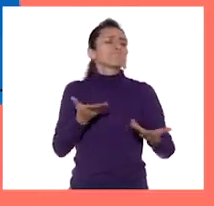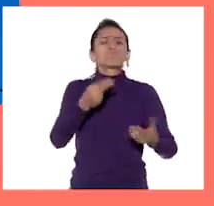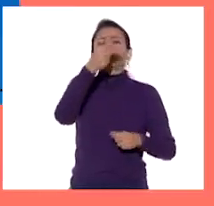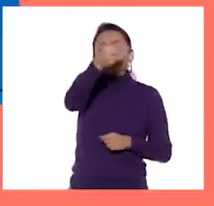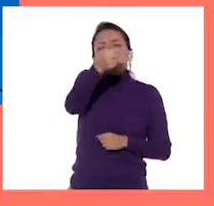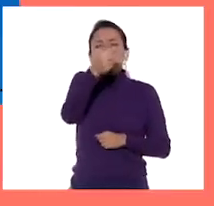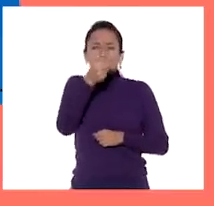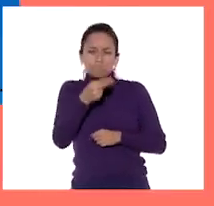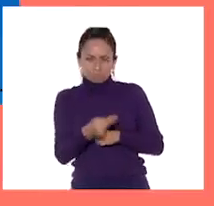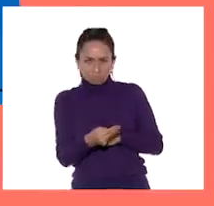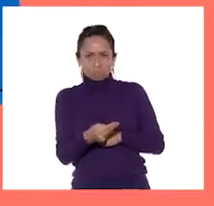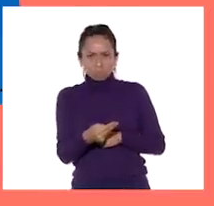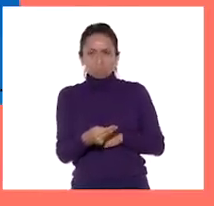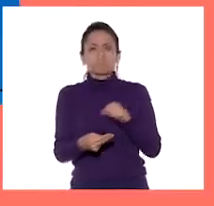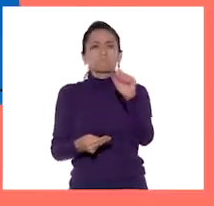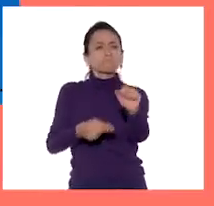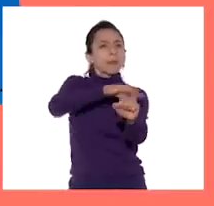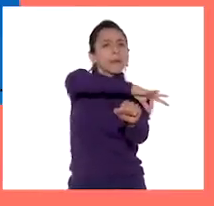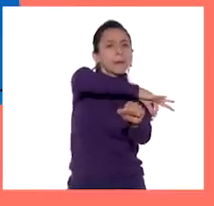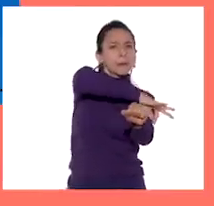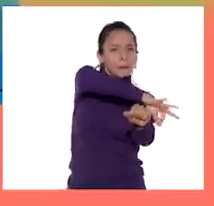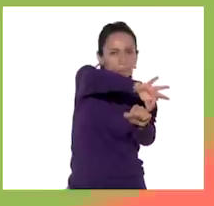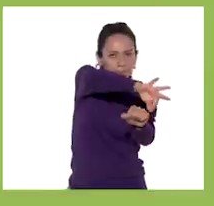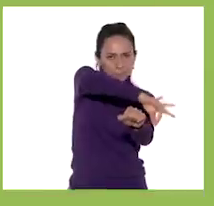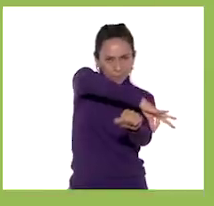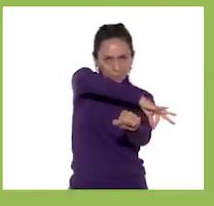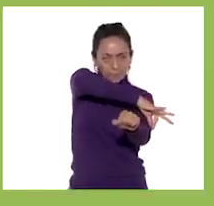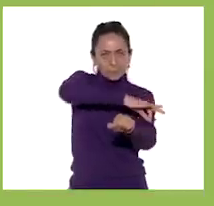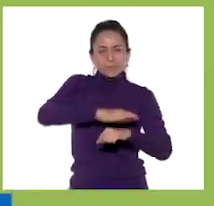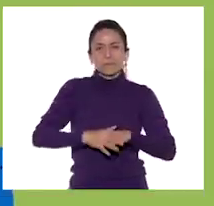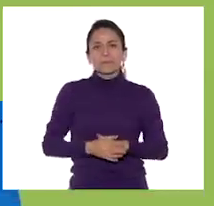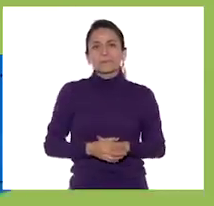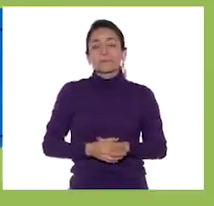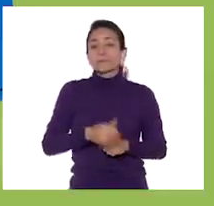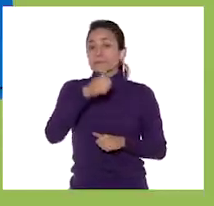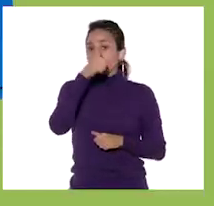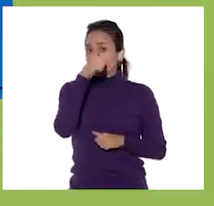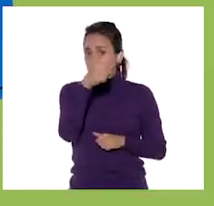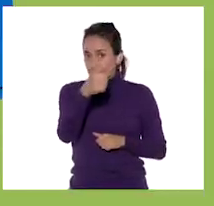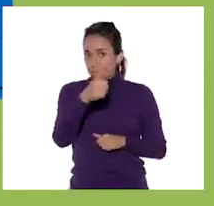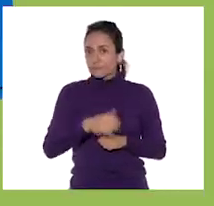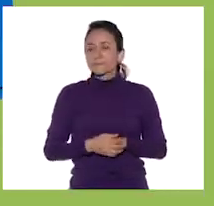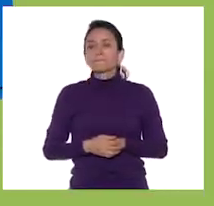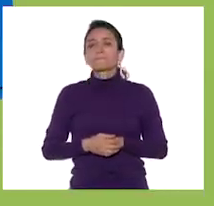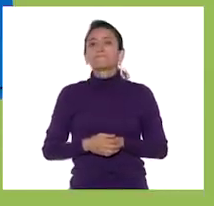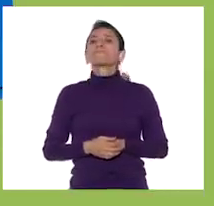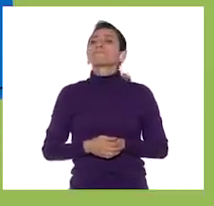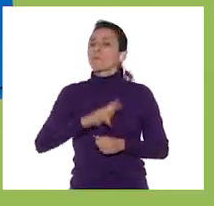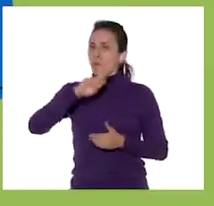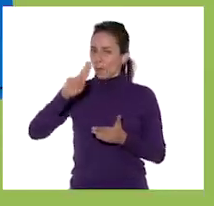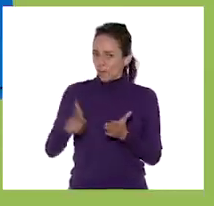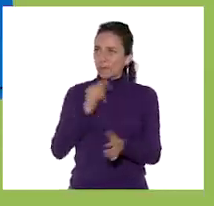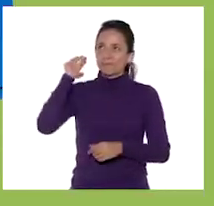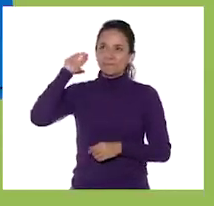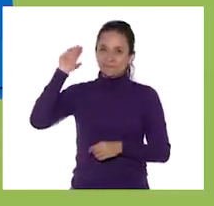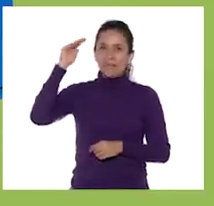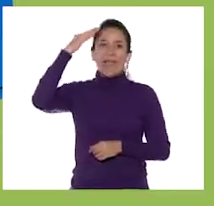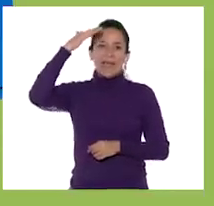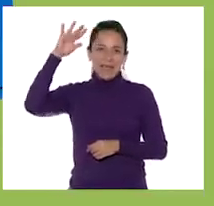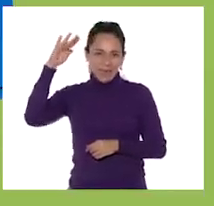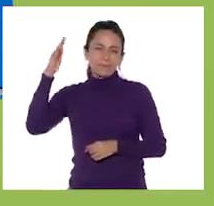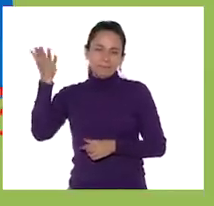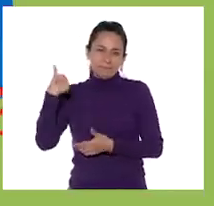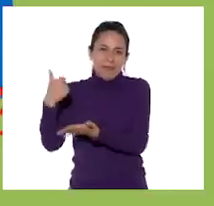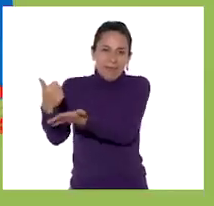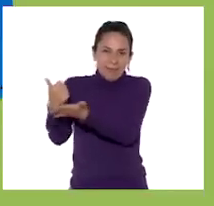2 centímetros de alto arriba y abajo. 6. Nuevamente pide ayuda a un adulto para recortar